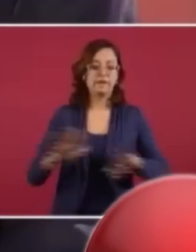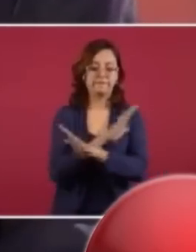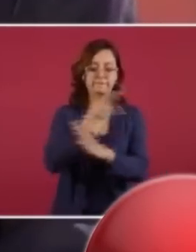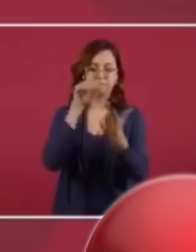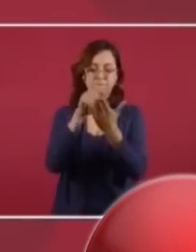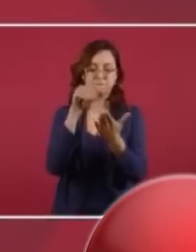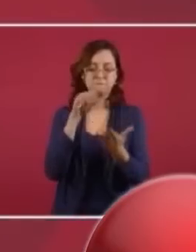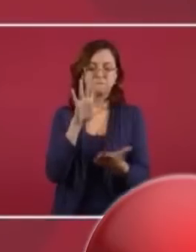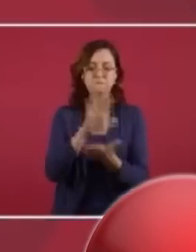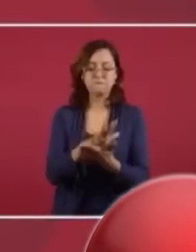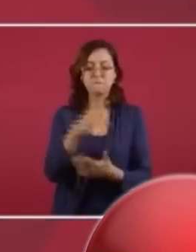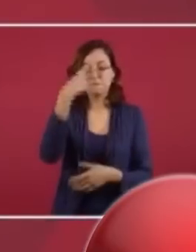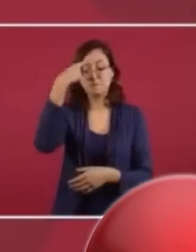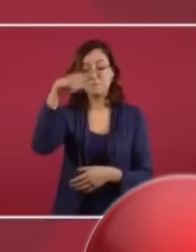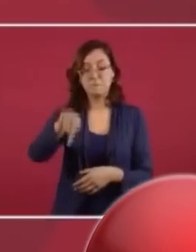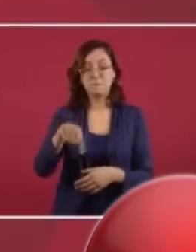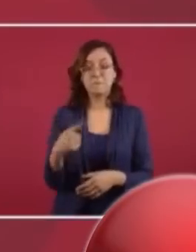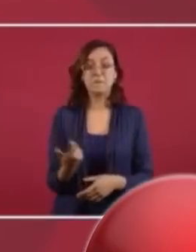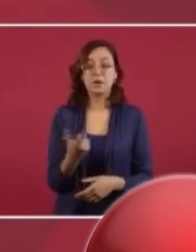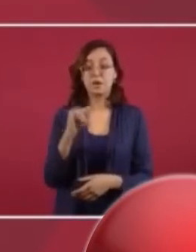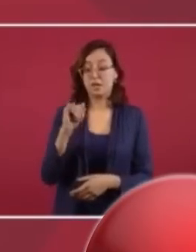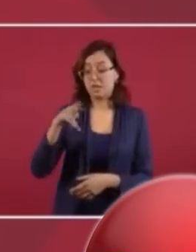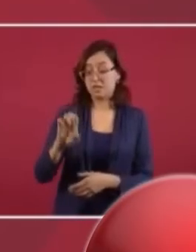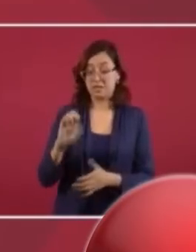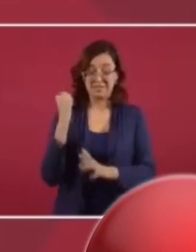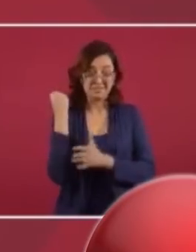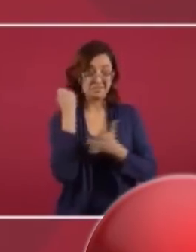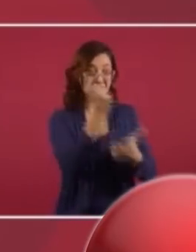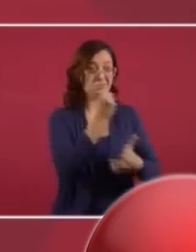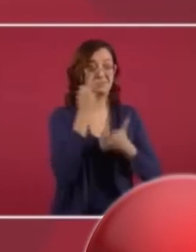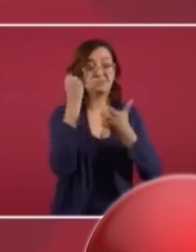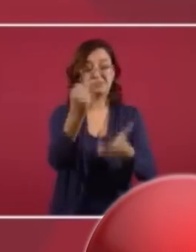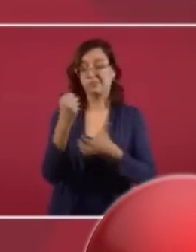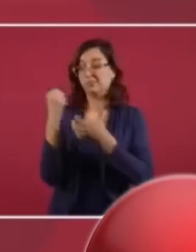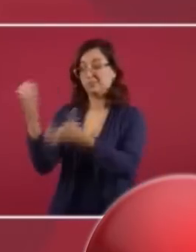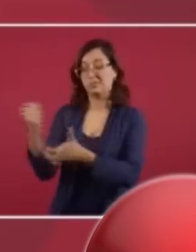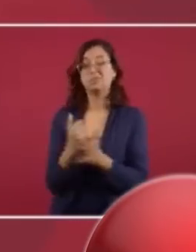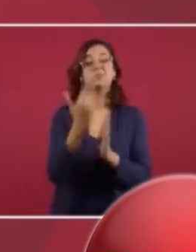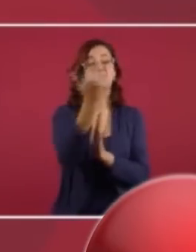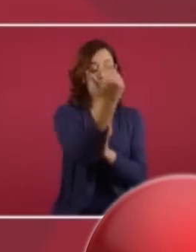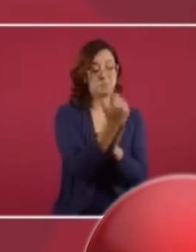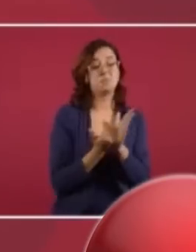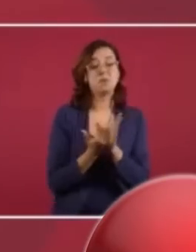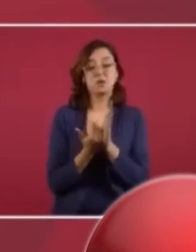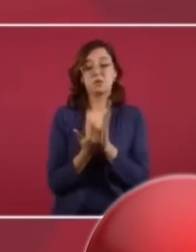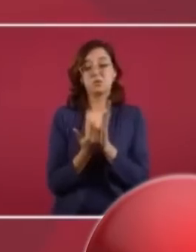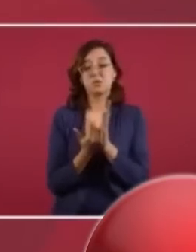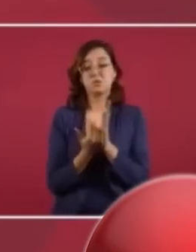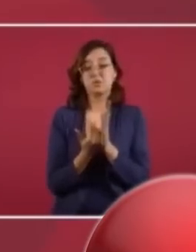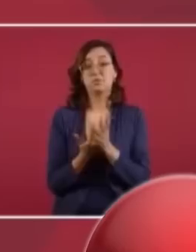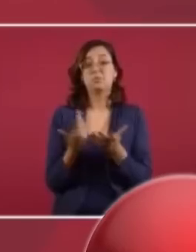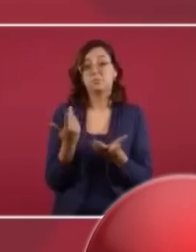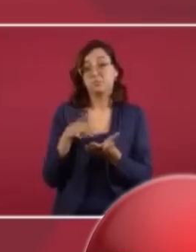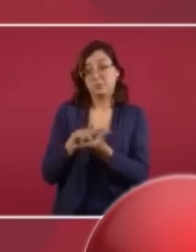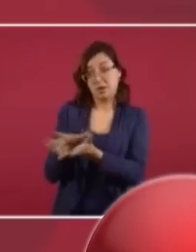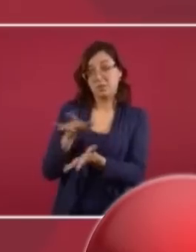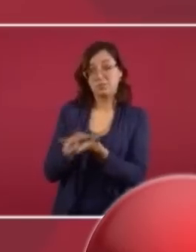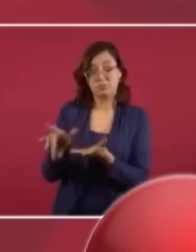disminuir el dinero que reciben y si hace falta ayudarle al INE,